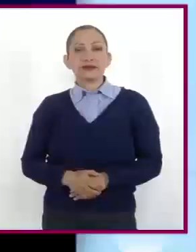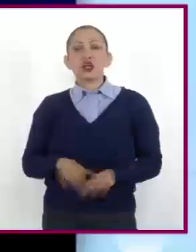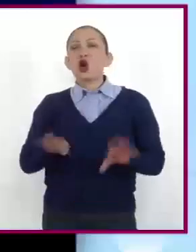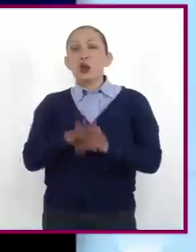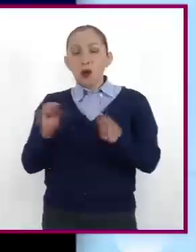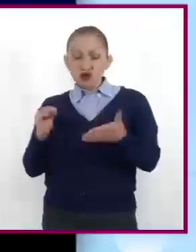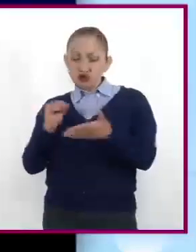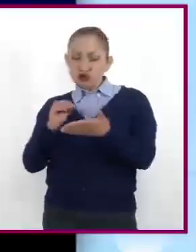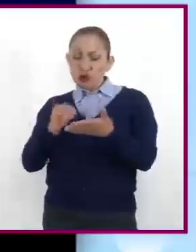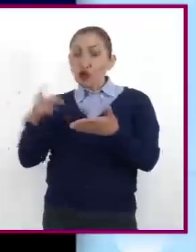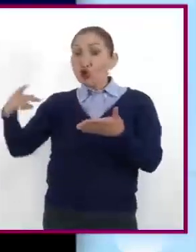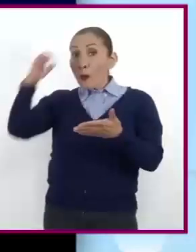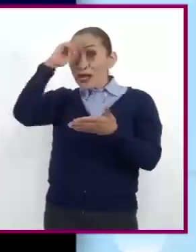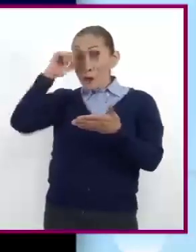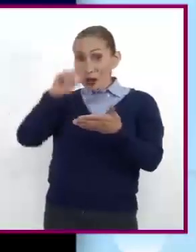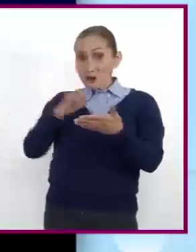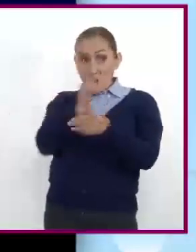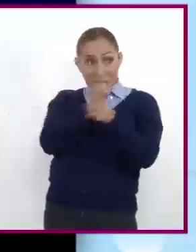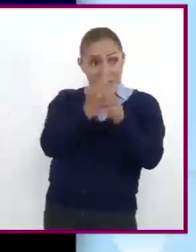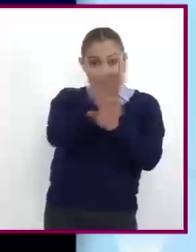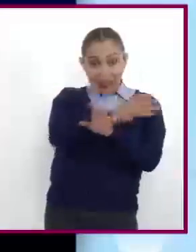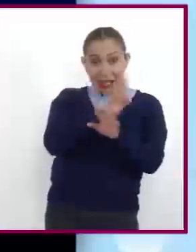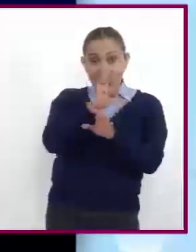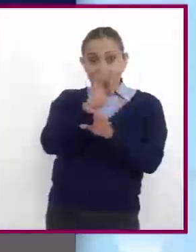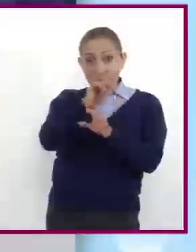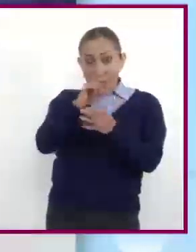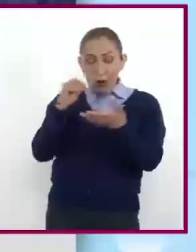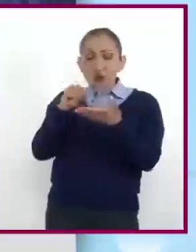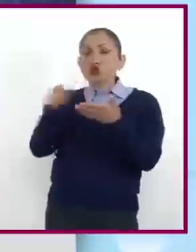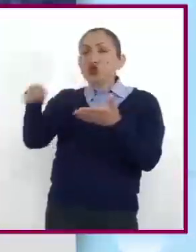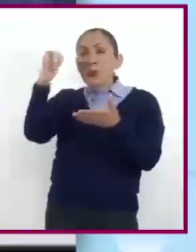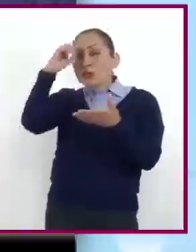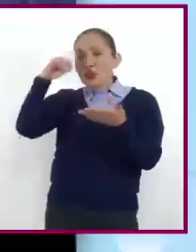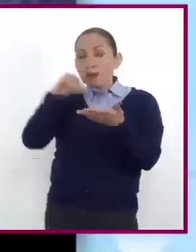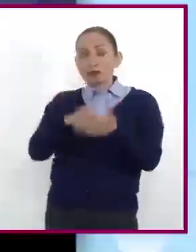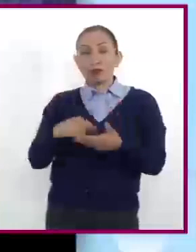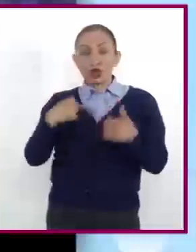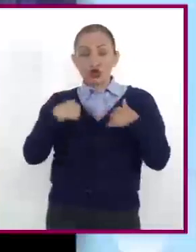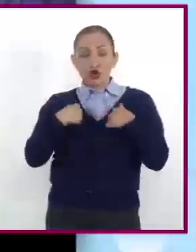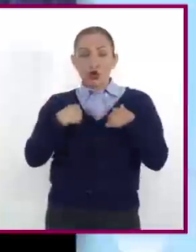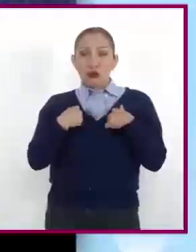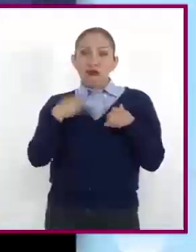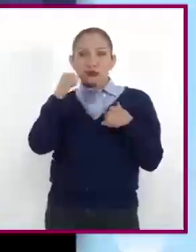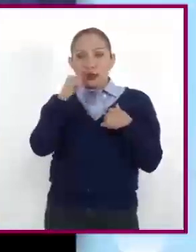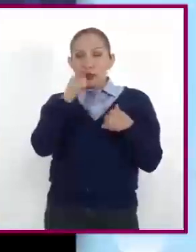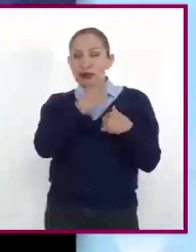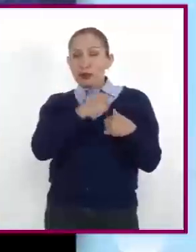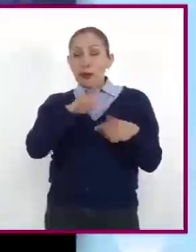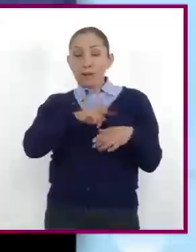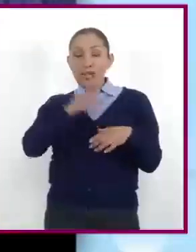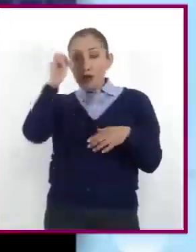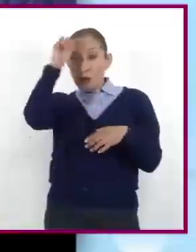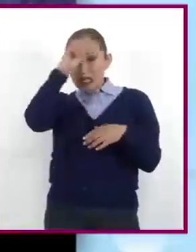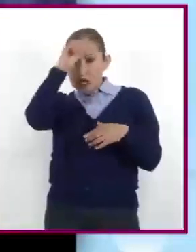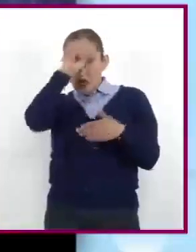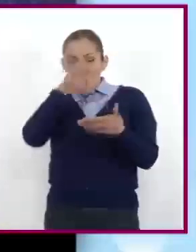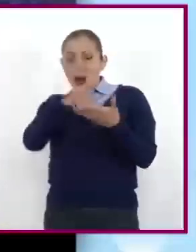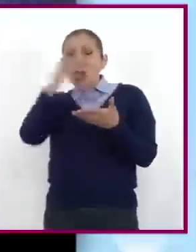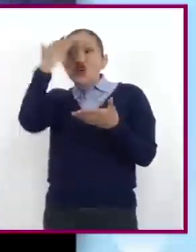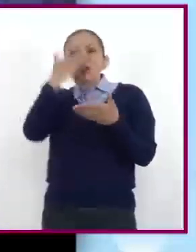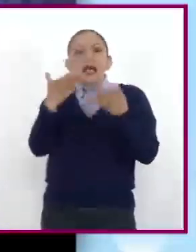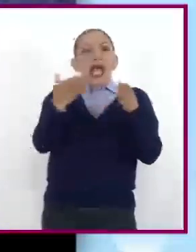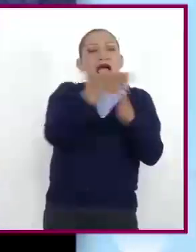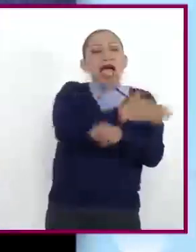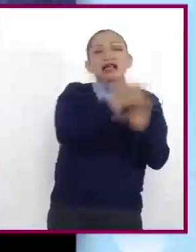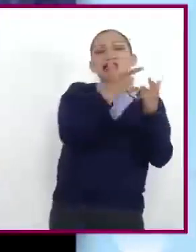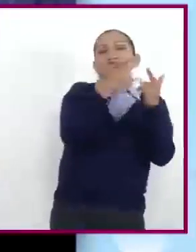¿Cómo incluyes tu punto de vista en un reportaje? El reportero siempre tiene que dar su punto de vista porque tiene un conocimiento